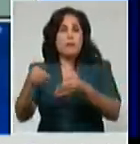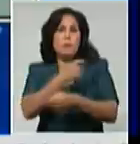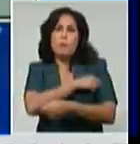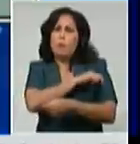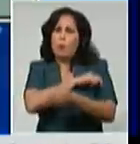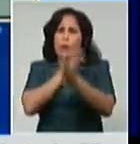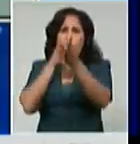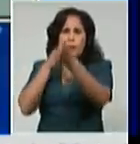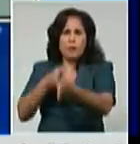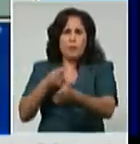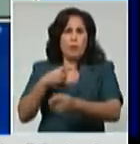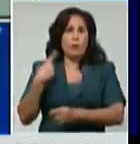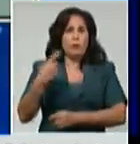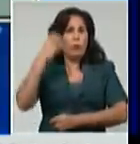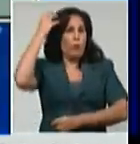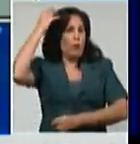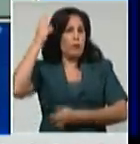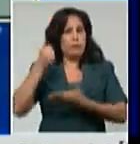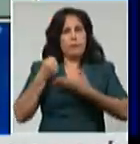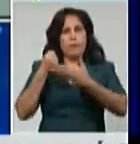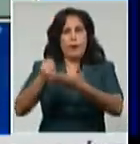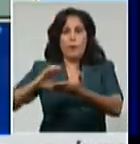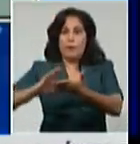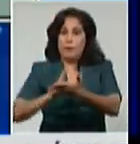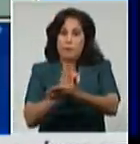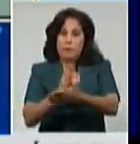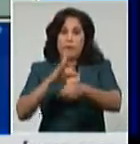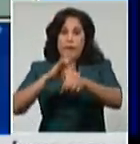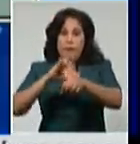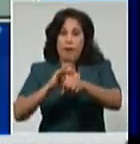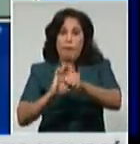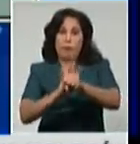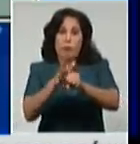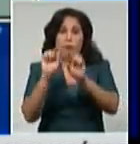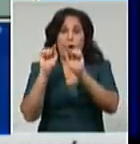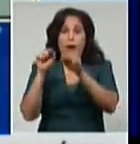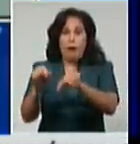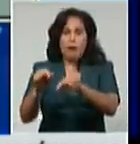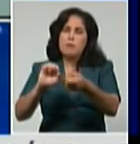y de los organismos en este lugar, pues se logre su control.